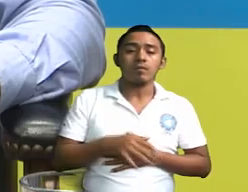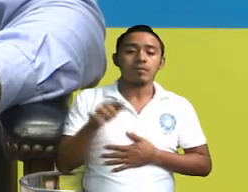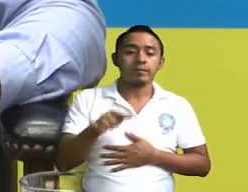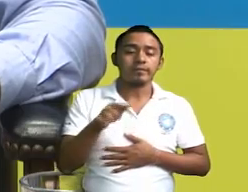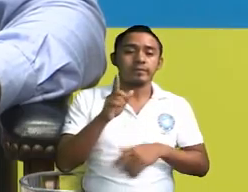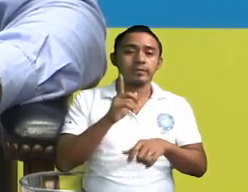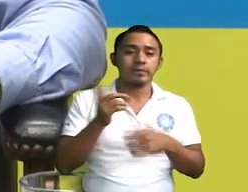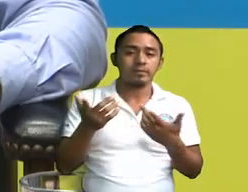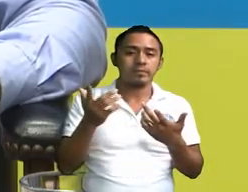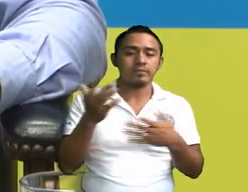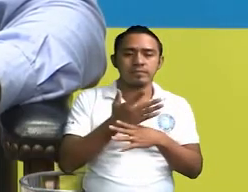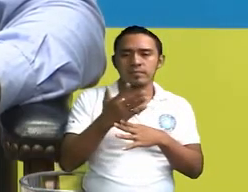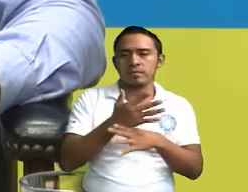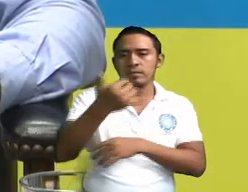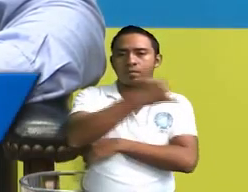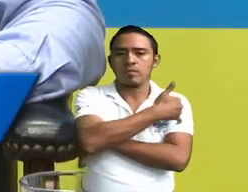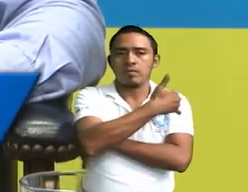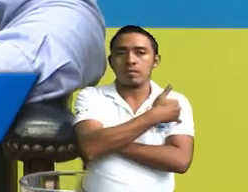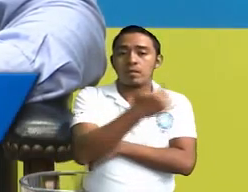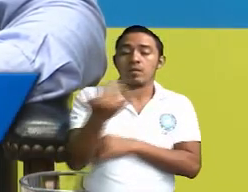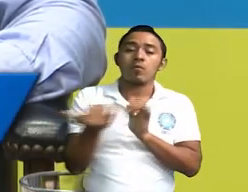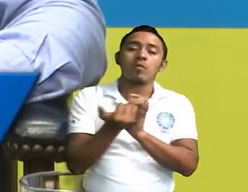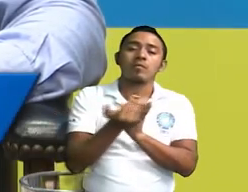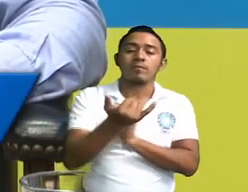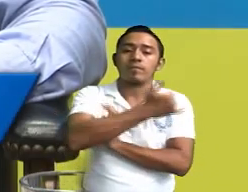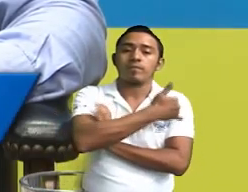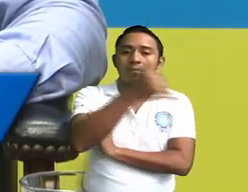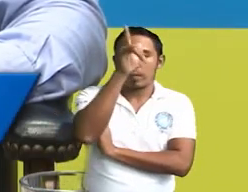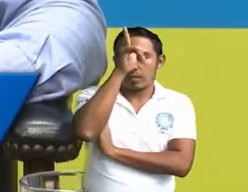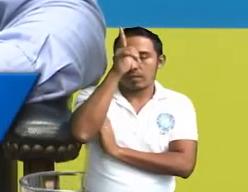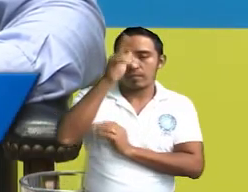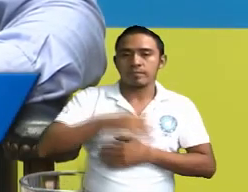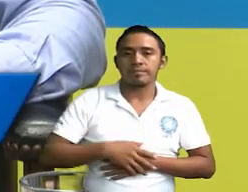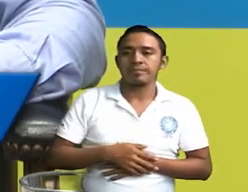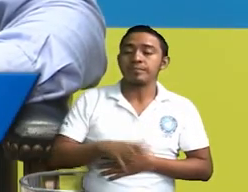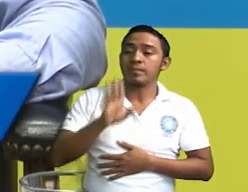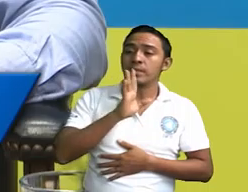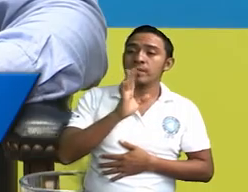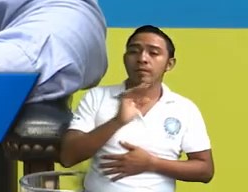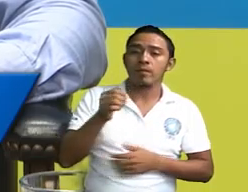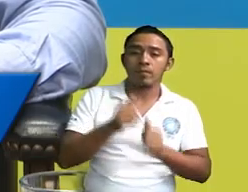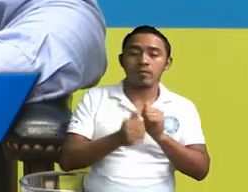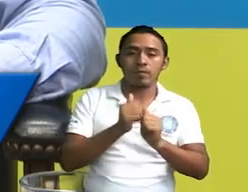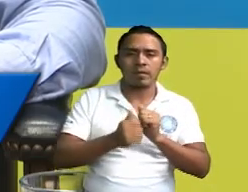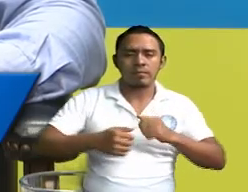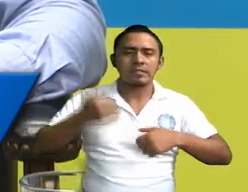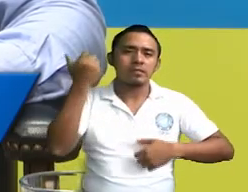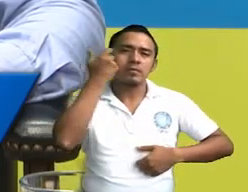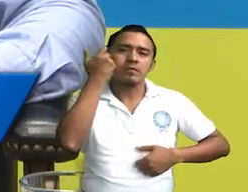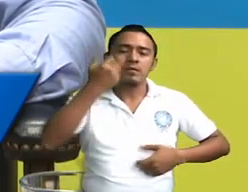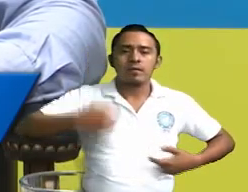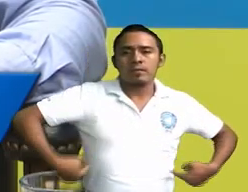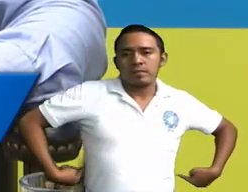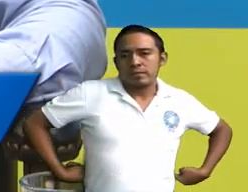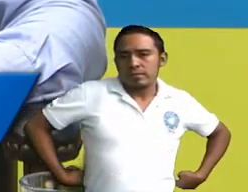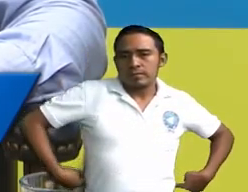tratamiento en los diferentes hospitales como el Hospital Alemán Nicaragüense. Estamos hablando de las lesiones y las enfermedades de la